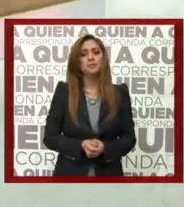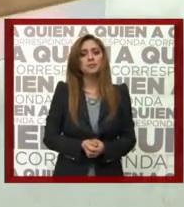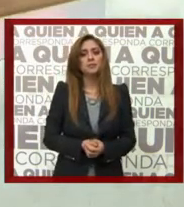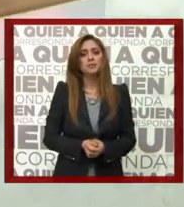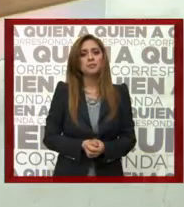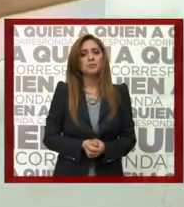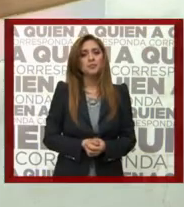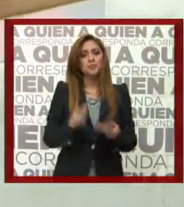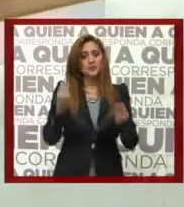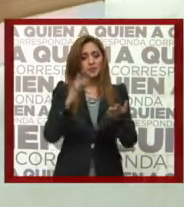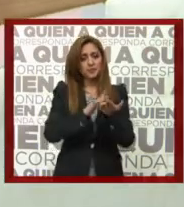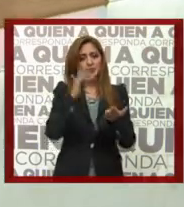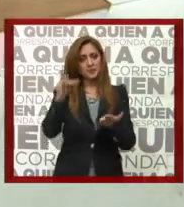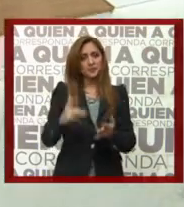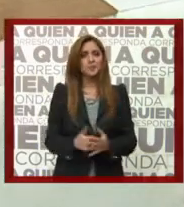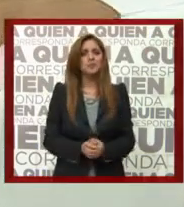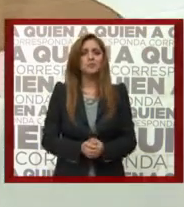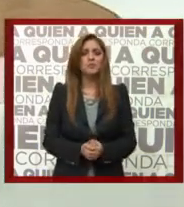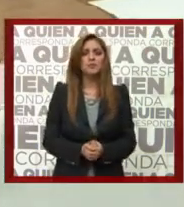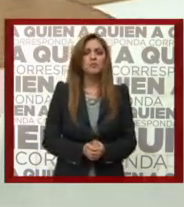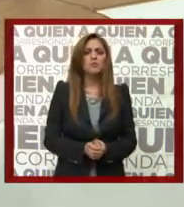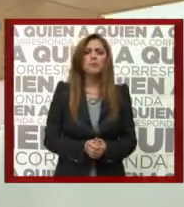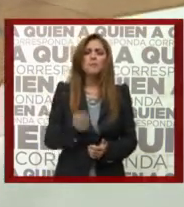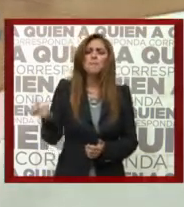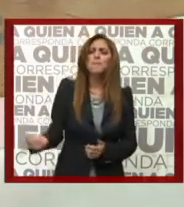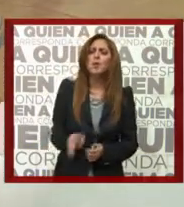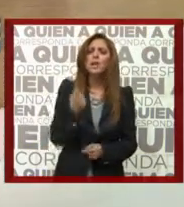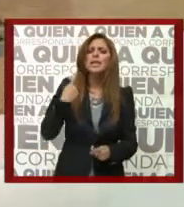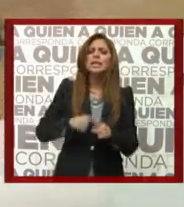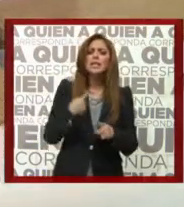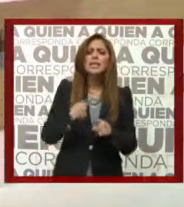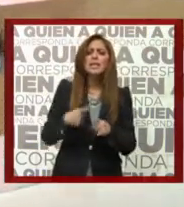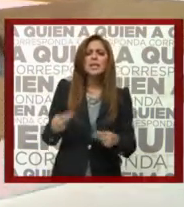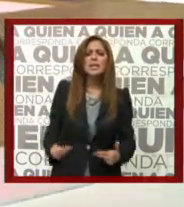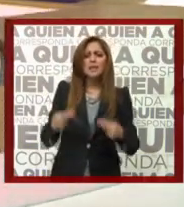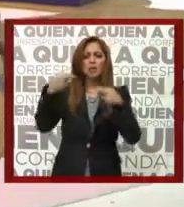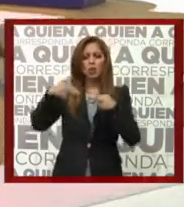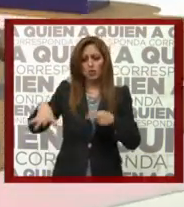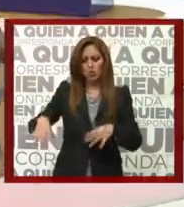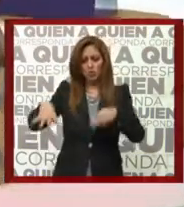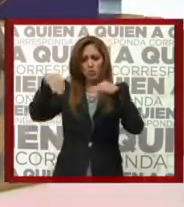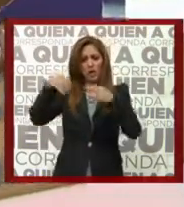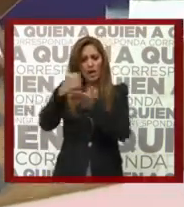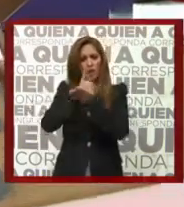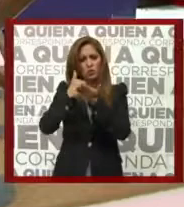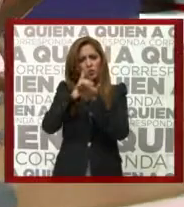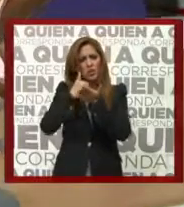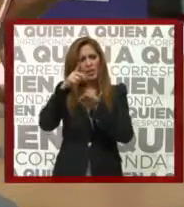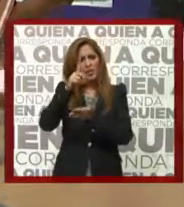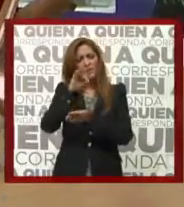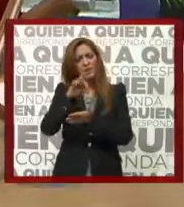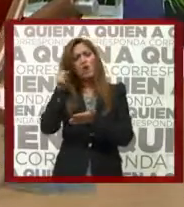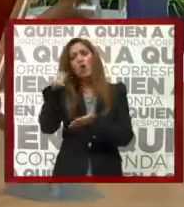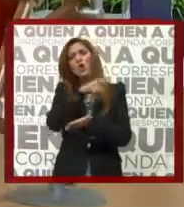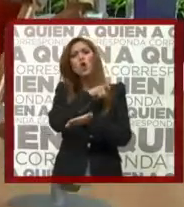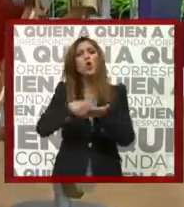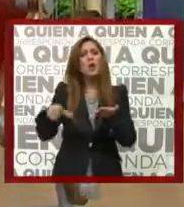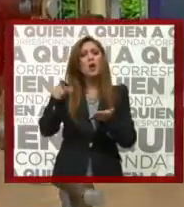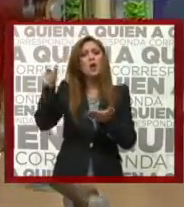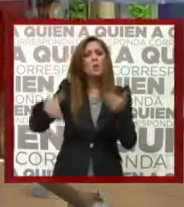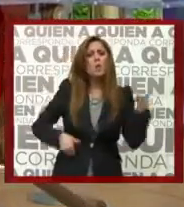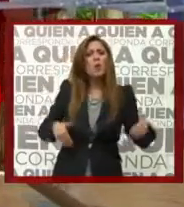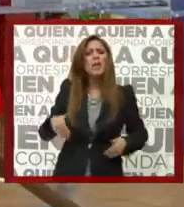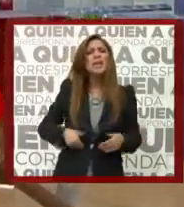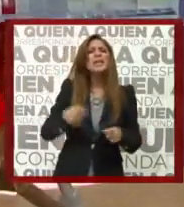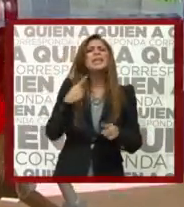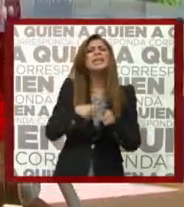mi gracias. ¿De quién es el negocio de los conos azules del Distrito Federal? Los compraron, estorban todo.